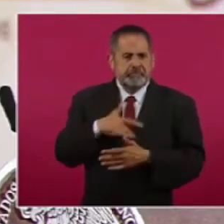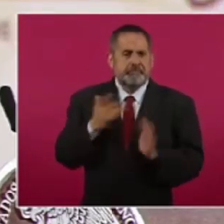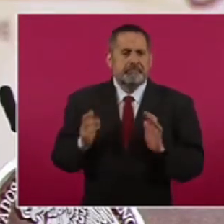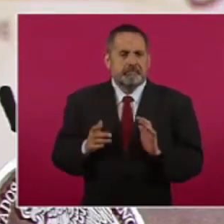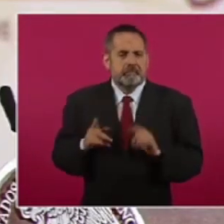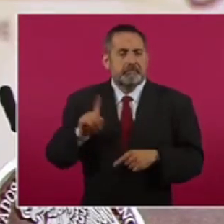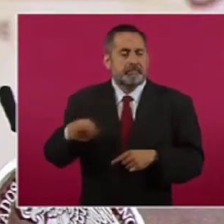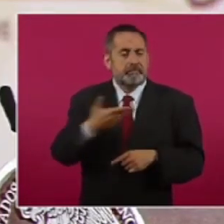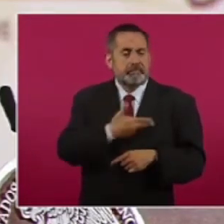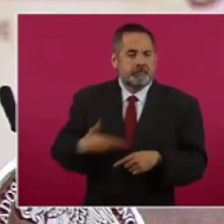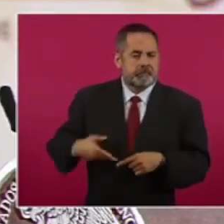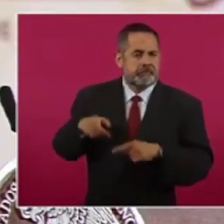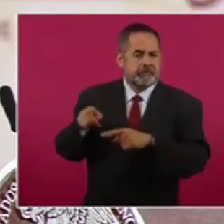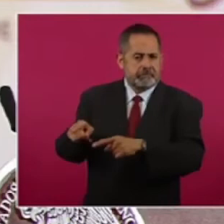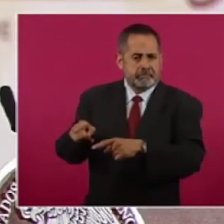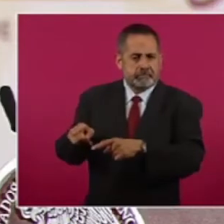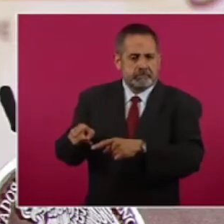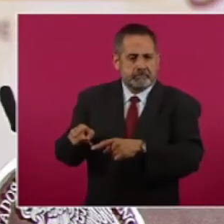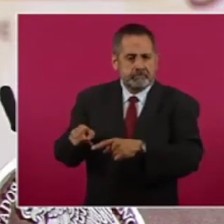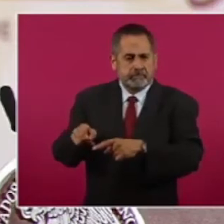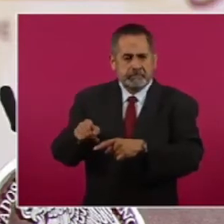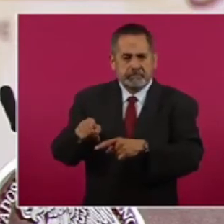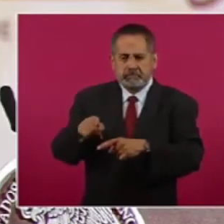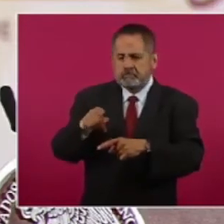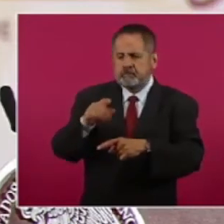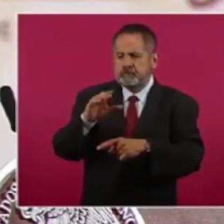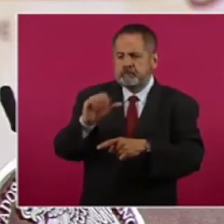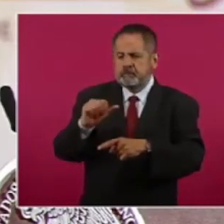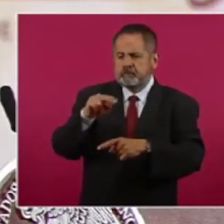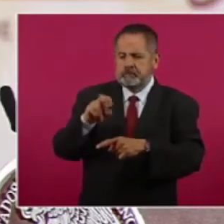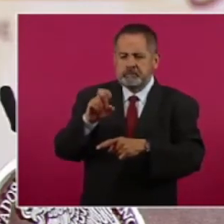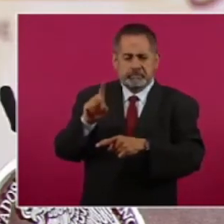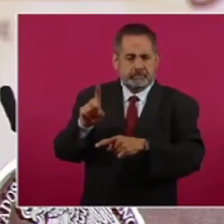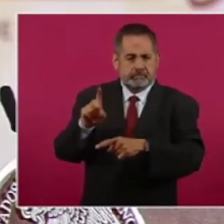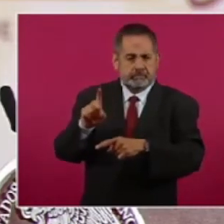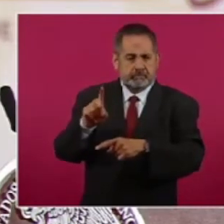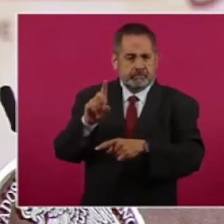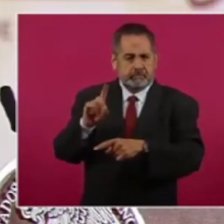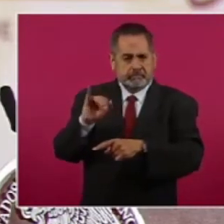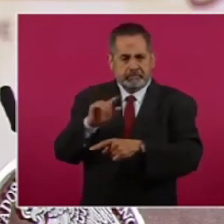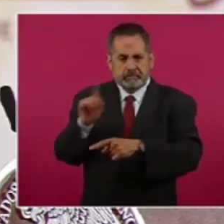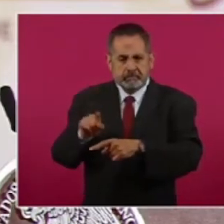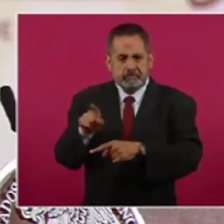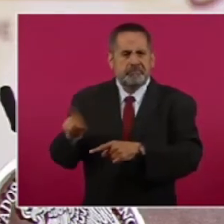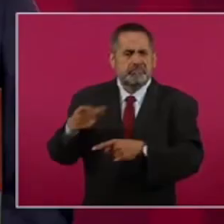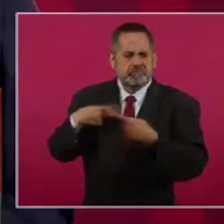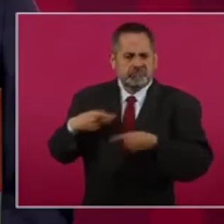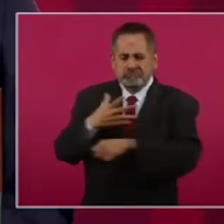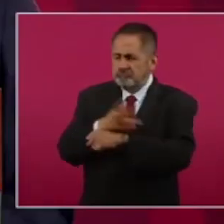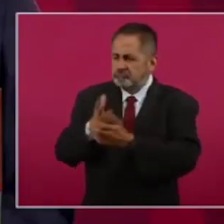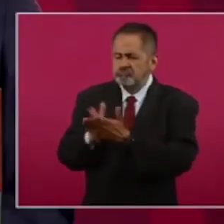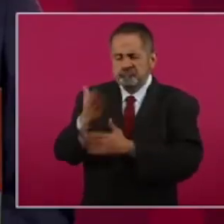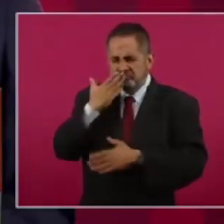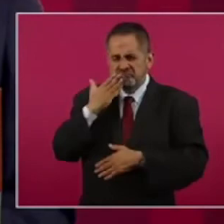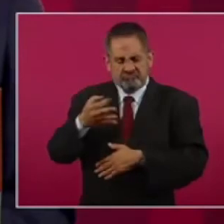que el presidente Miguel Díaz-Canel es un hombre íntegro,